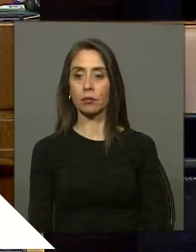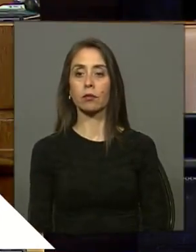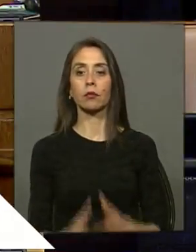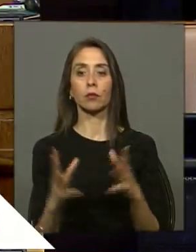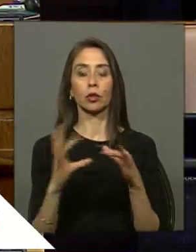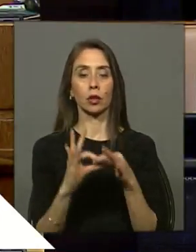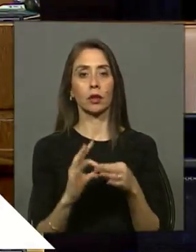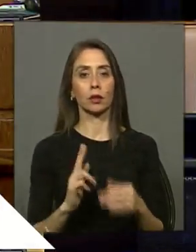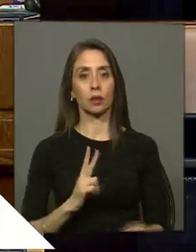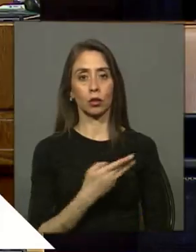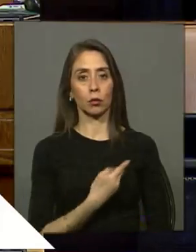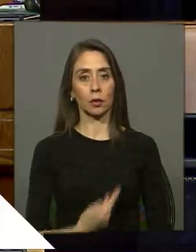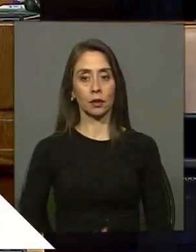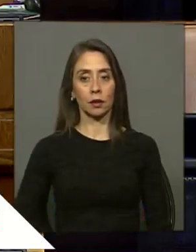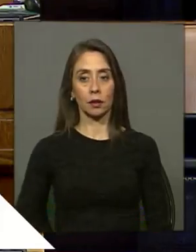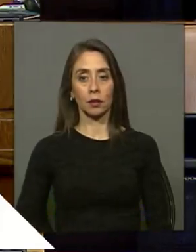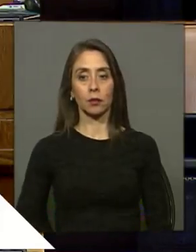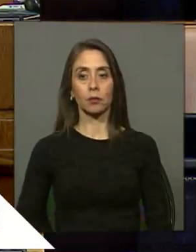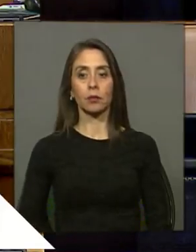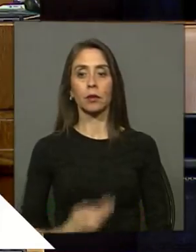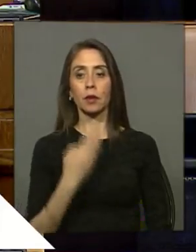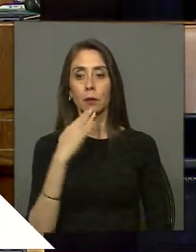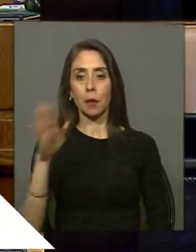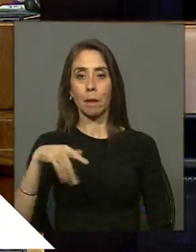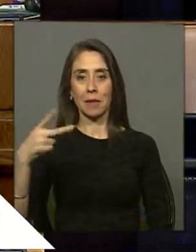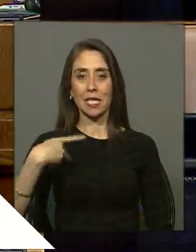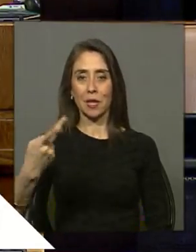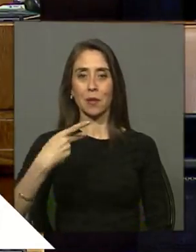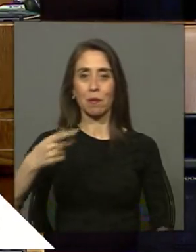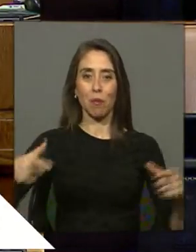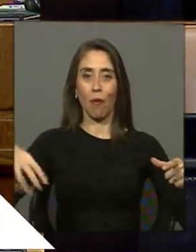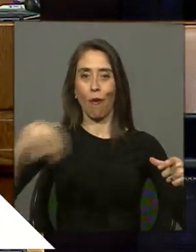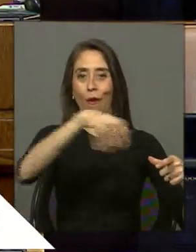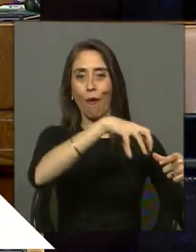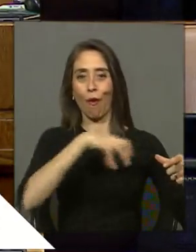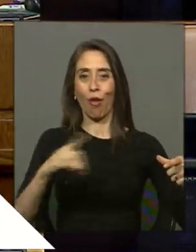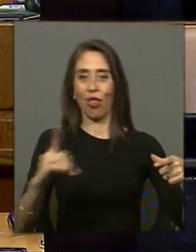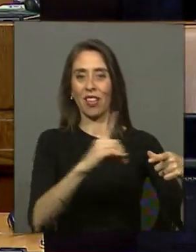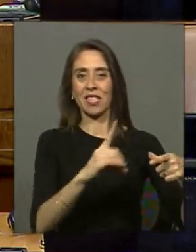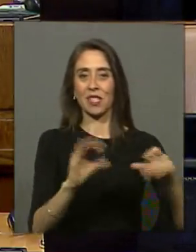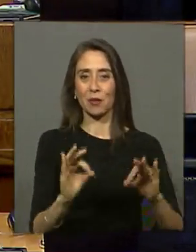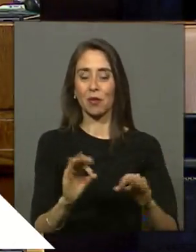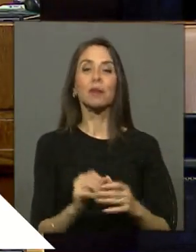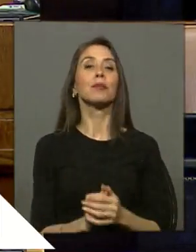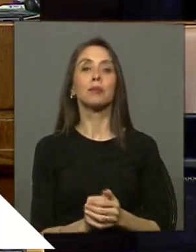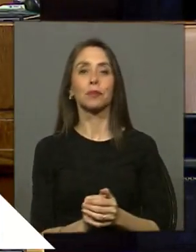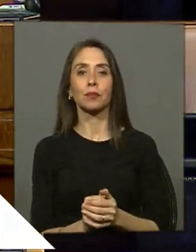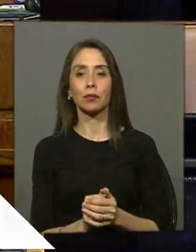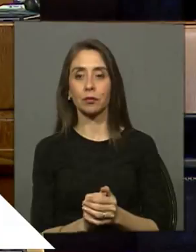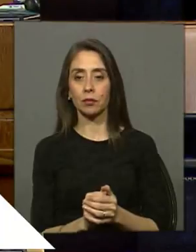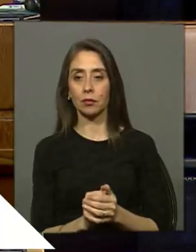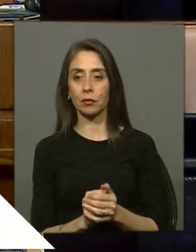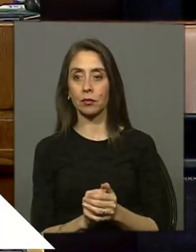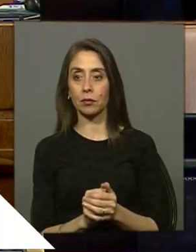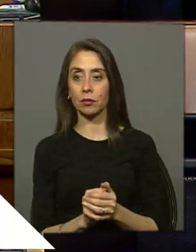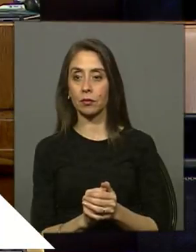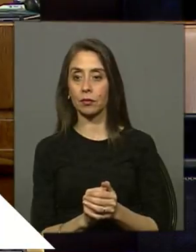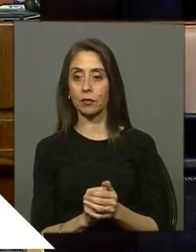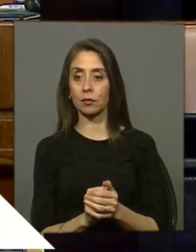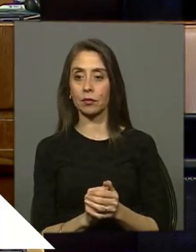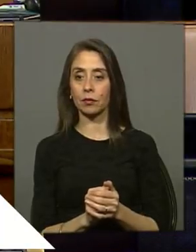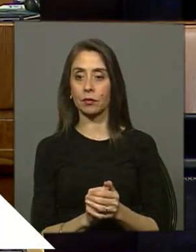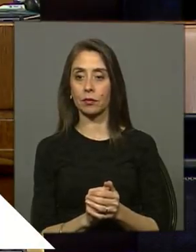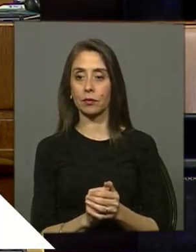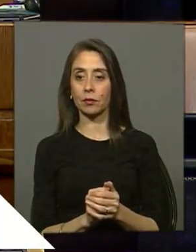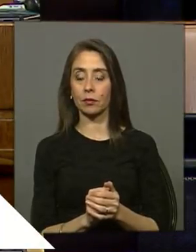señor presidente también del mismo distrito quiero referirme hoy día a la situación que afecta